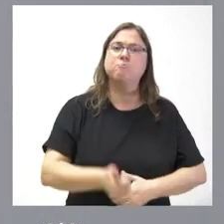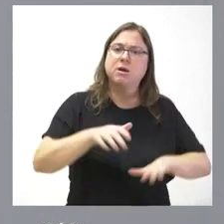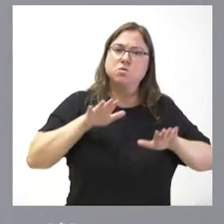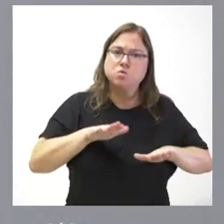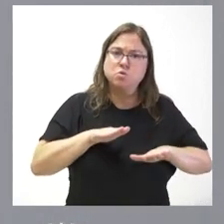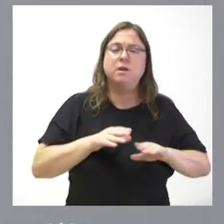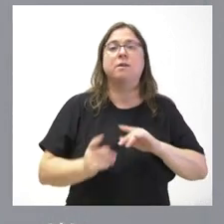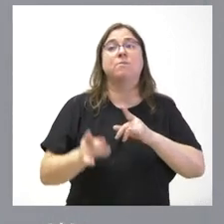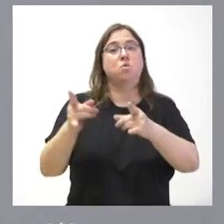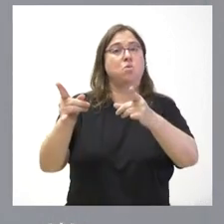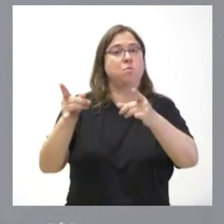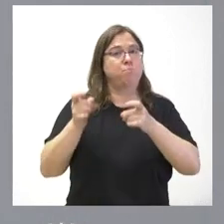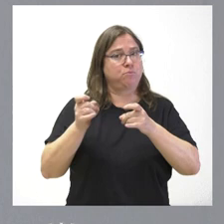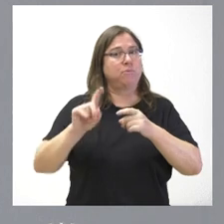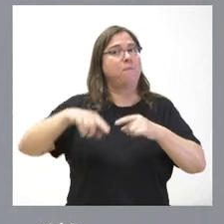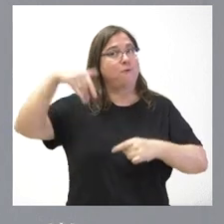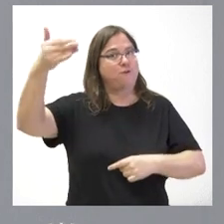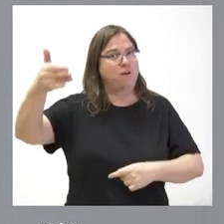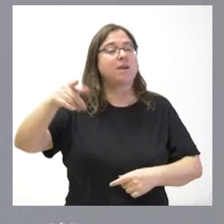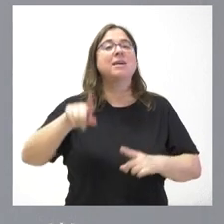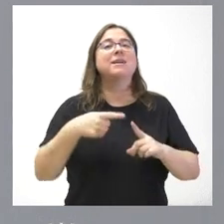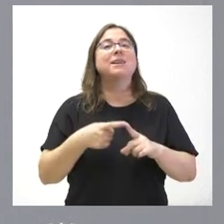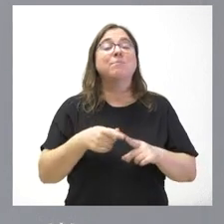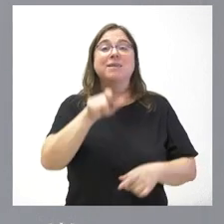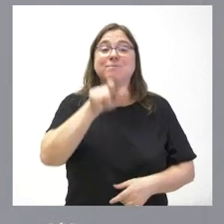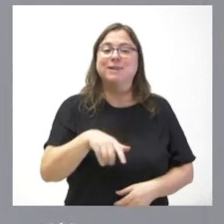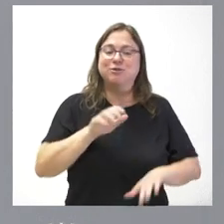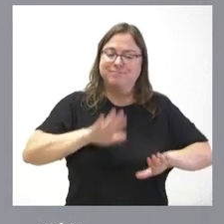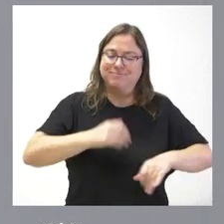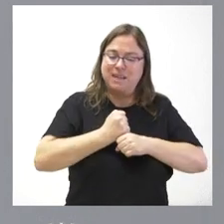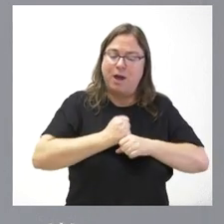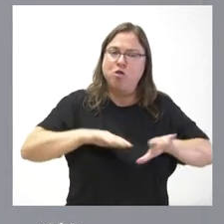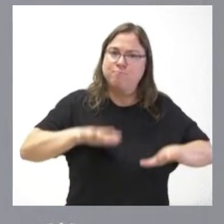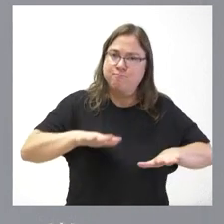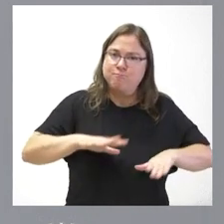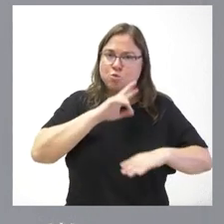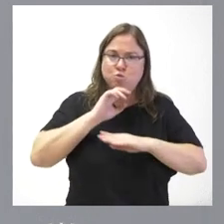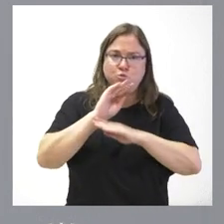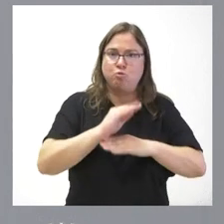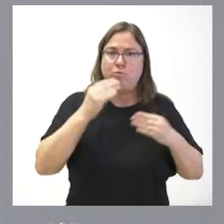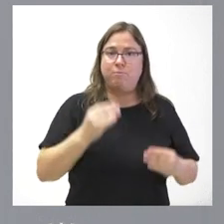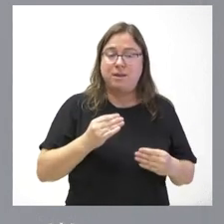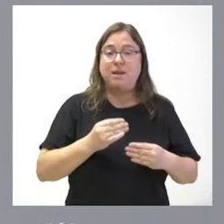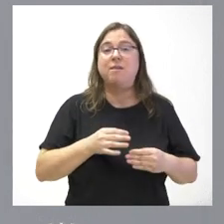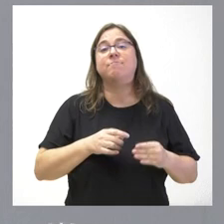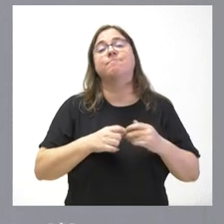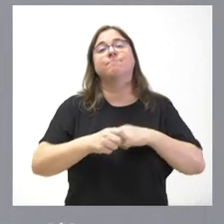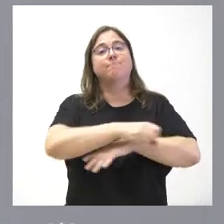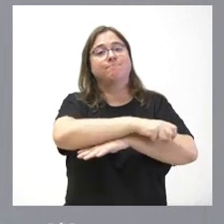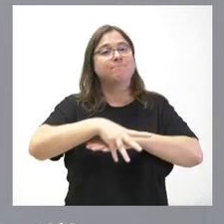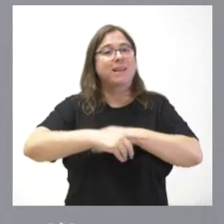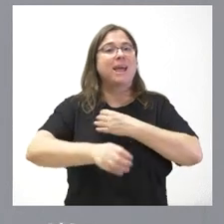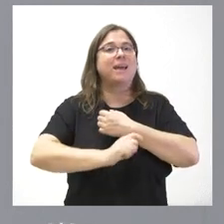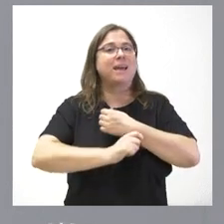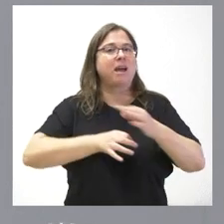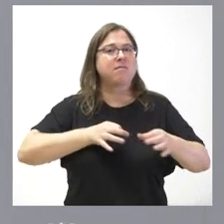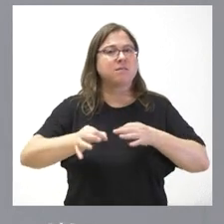traer talento a nuestra comunidad y fidelizar este talento y entre los ejes estratégicos está un